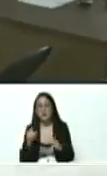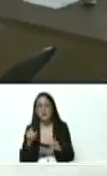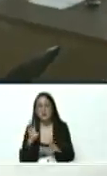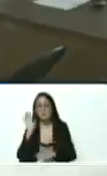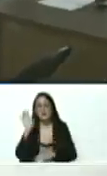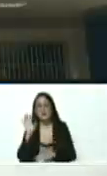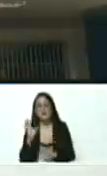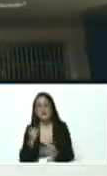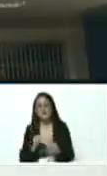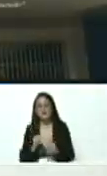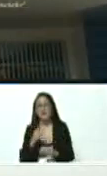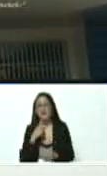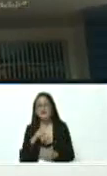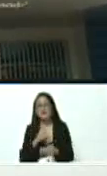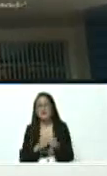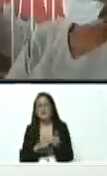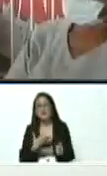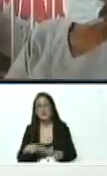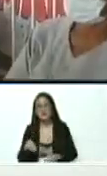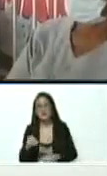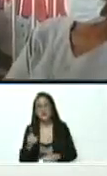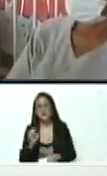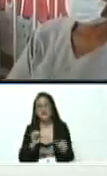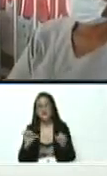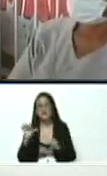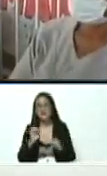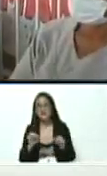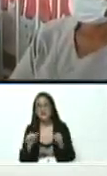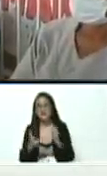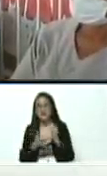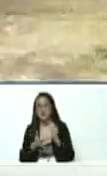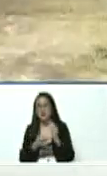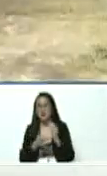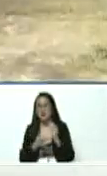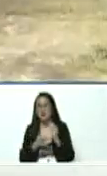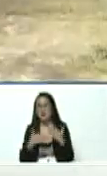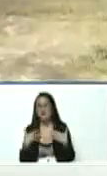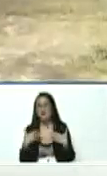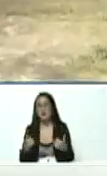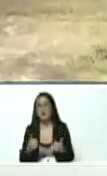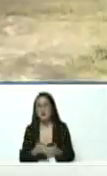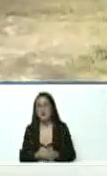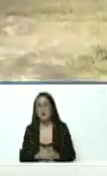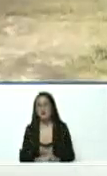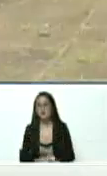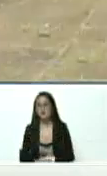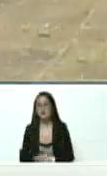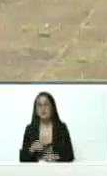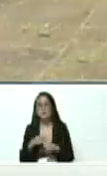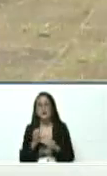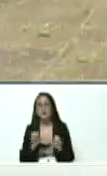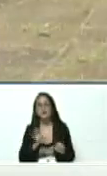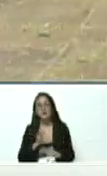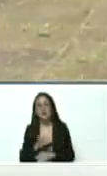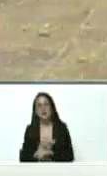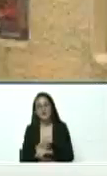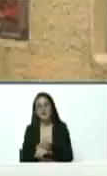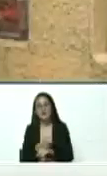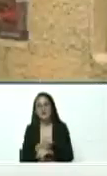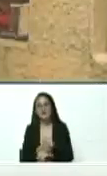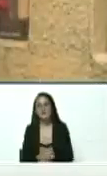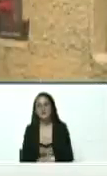BRICOMILES. ¿Qué me dice la Vicepresidenta de Ciencia, Tecnología, Salud y Educación del Gobierno, por favor?